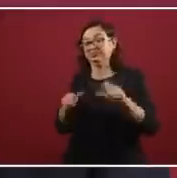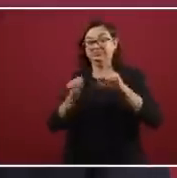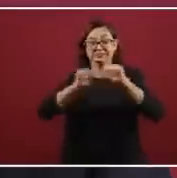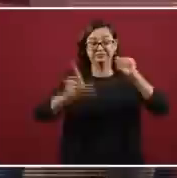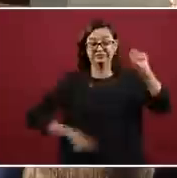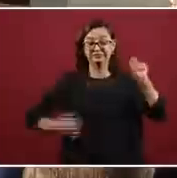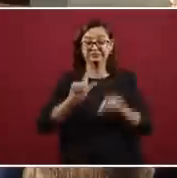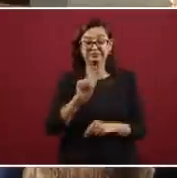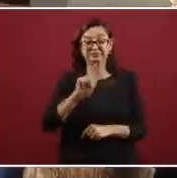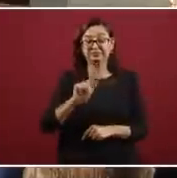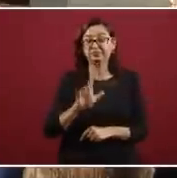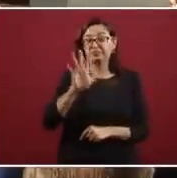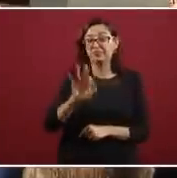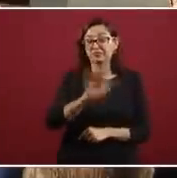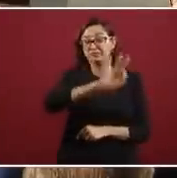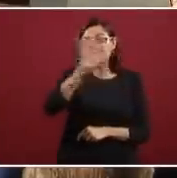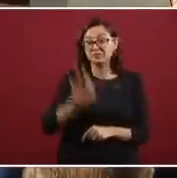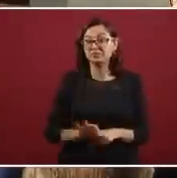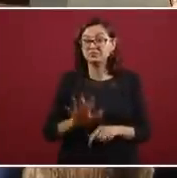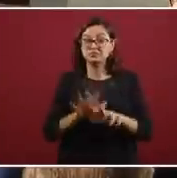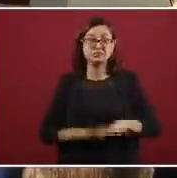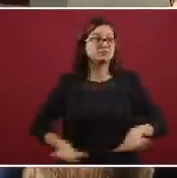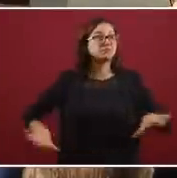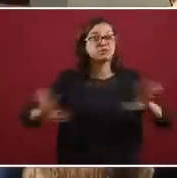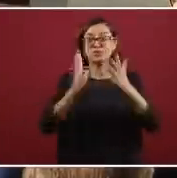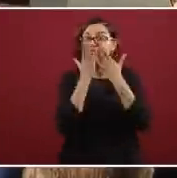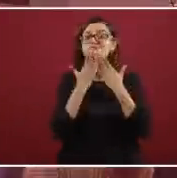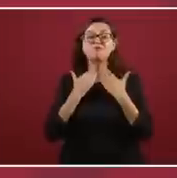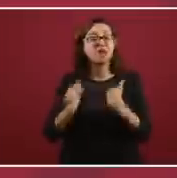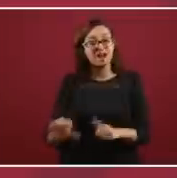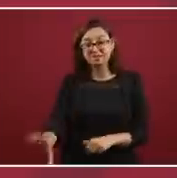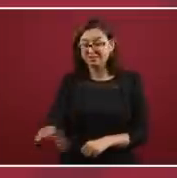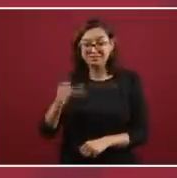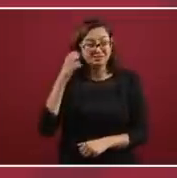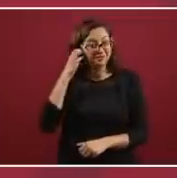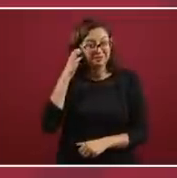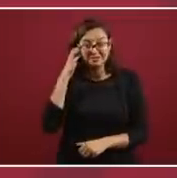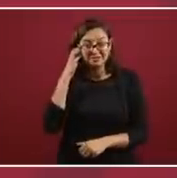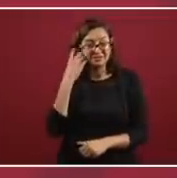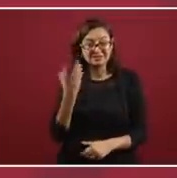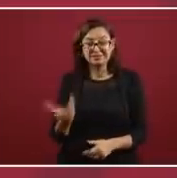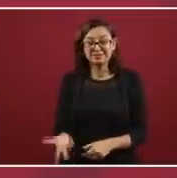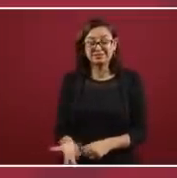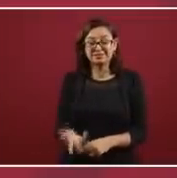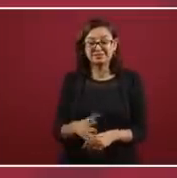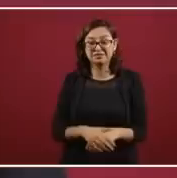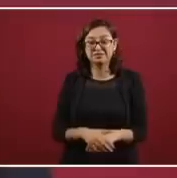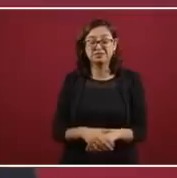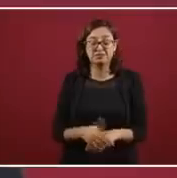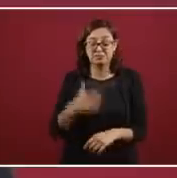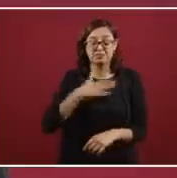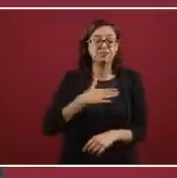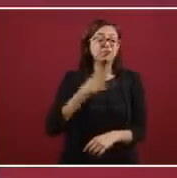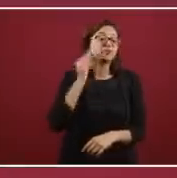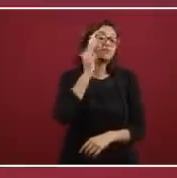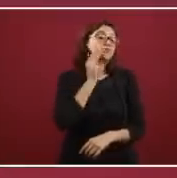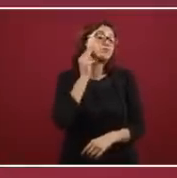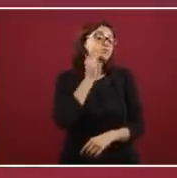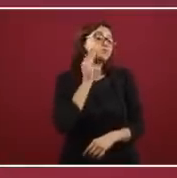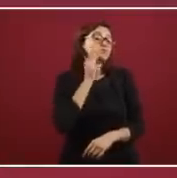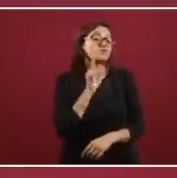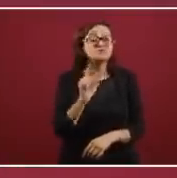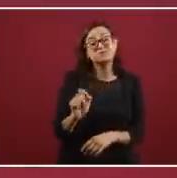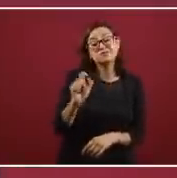territorio no puede uno hablar por teléfono. Entonces ahí ni mi iPhone 21